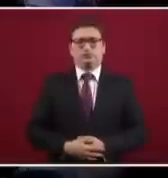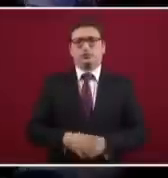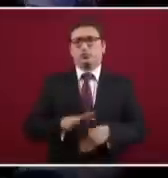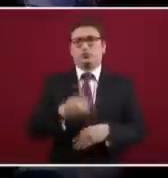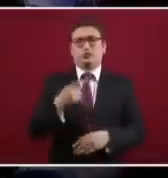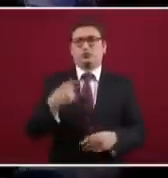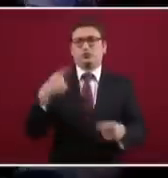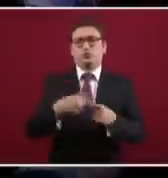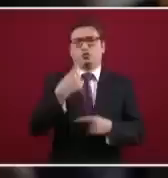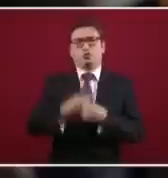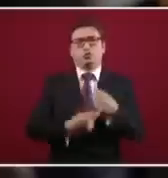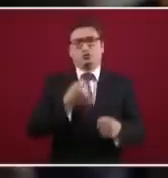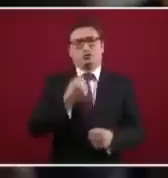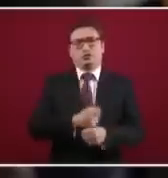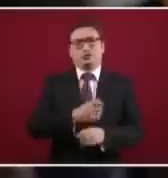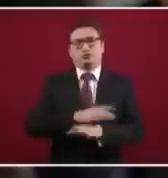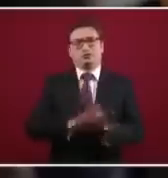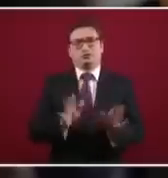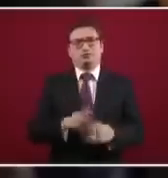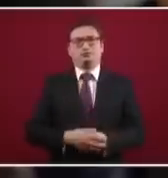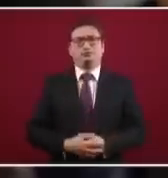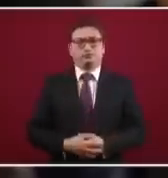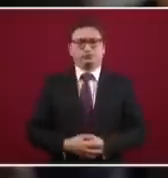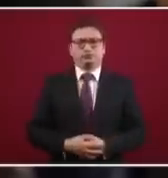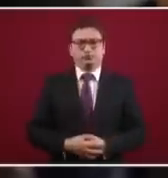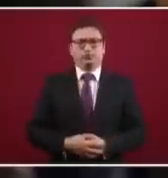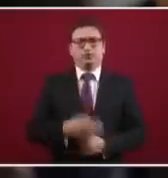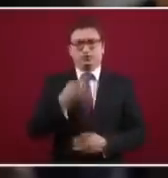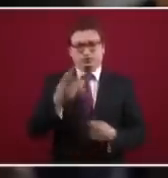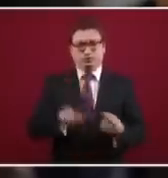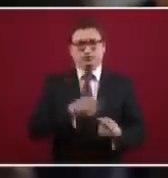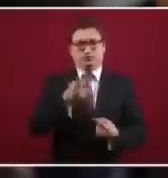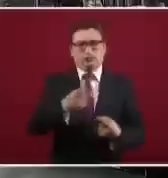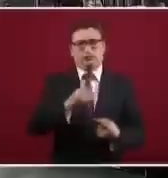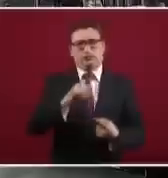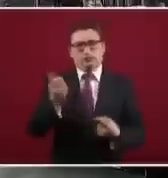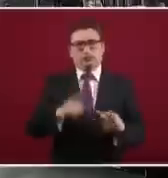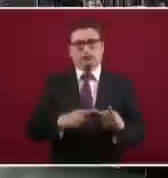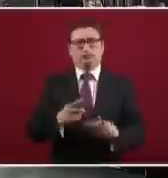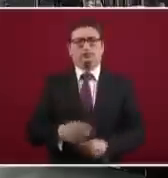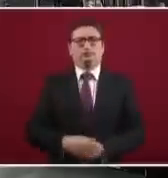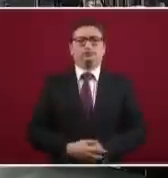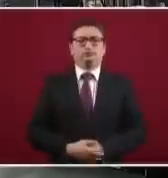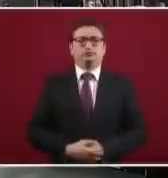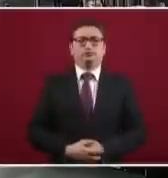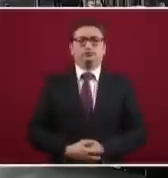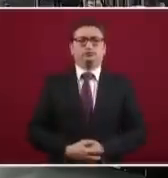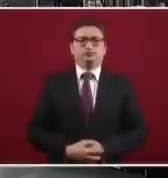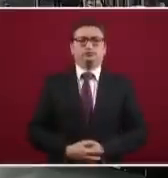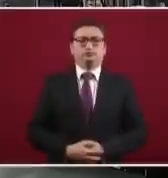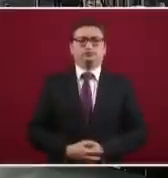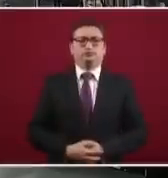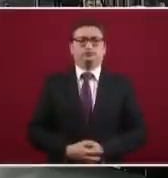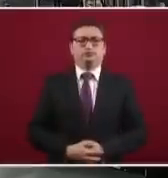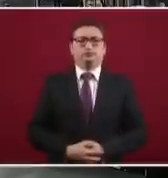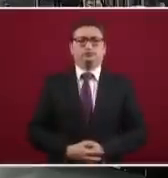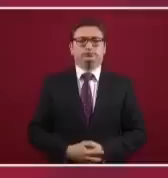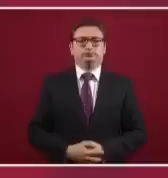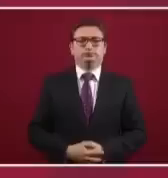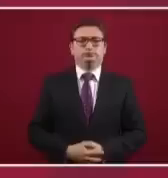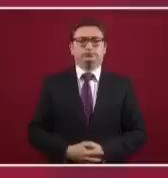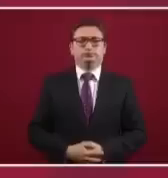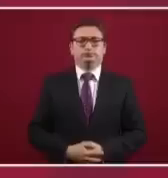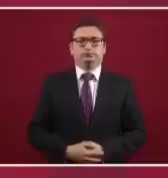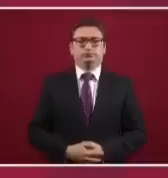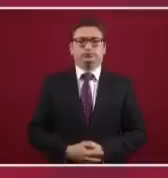casi un año de que está la doctora. Esa sería mi primera pregunta y, si me permite, ahorita una segunda. Bueno, pues ya